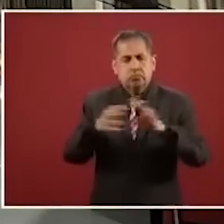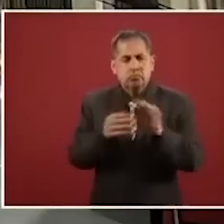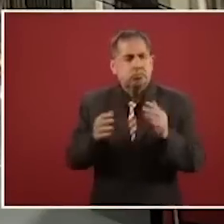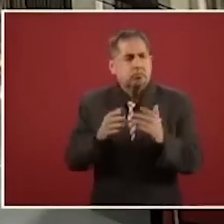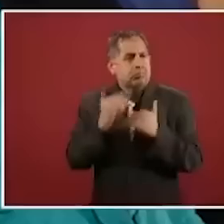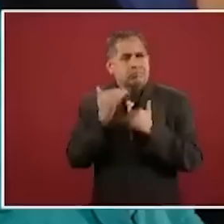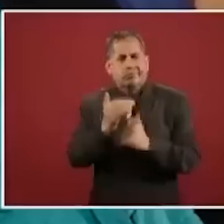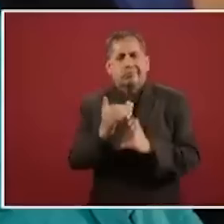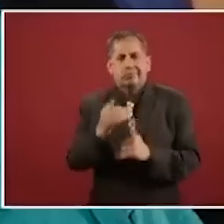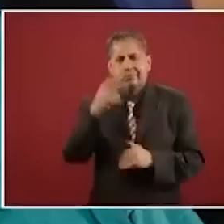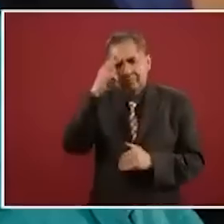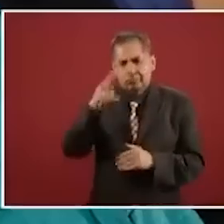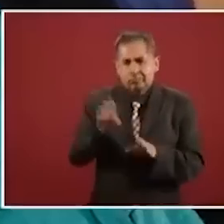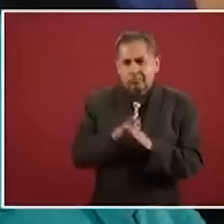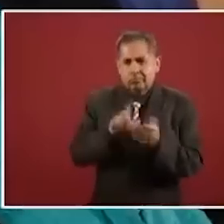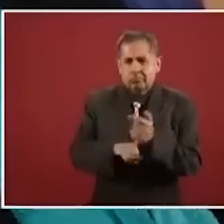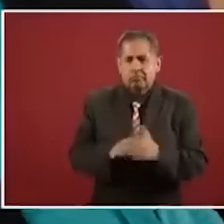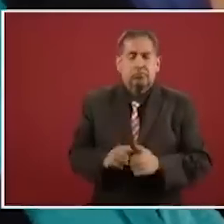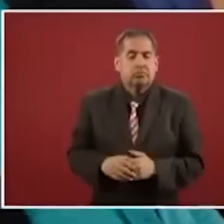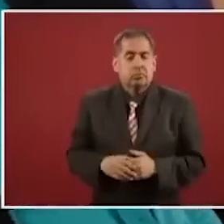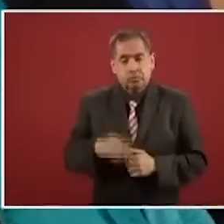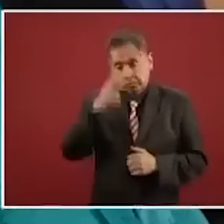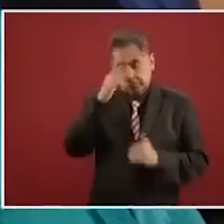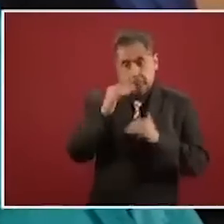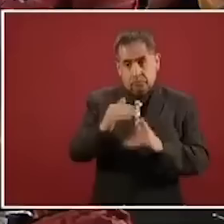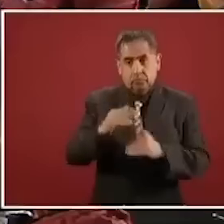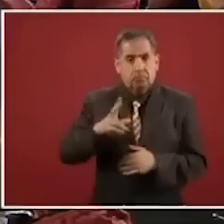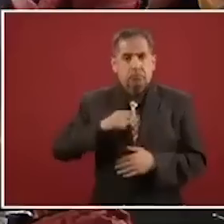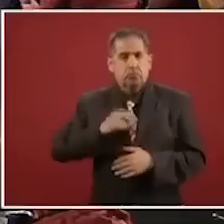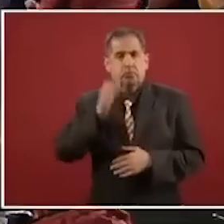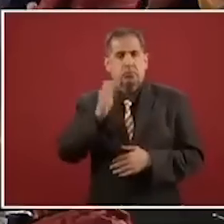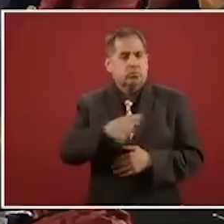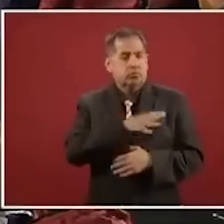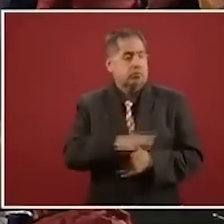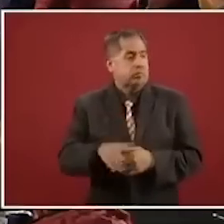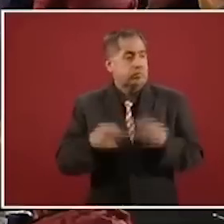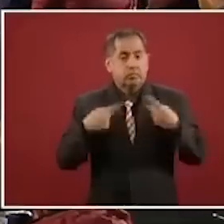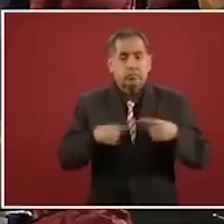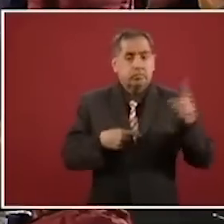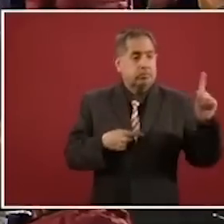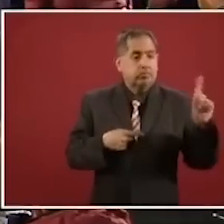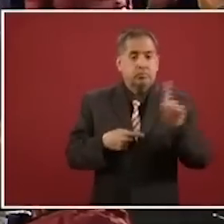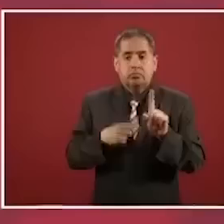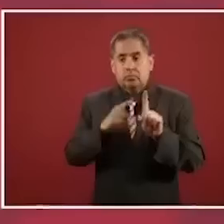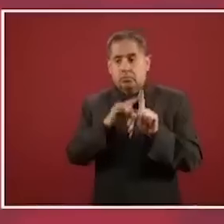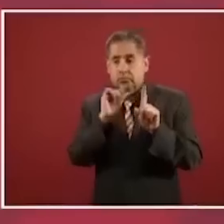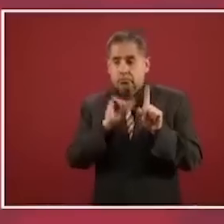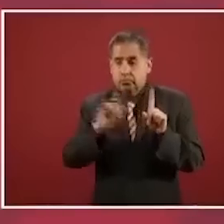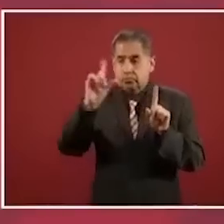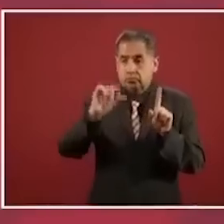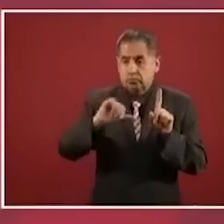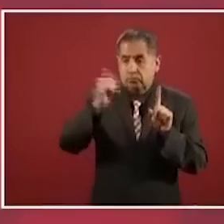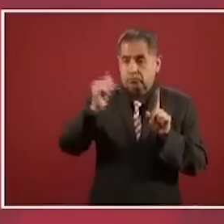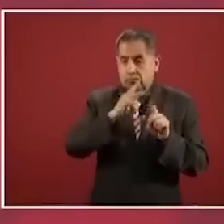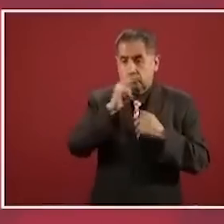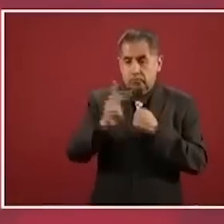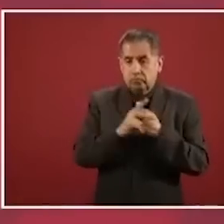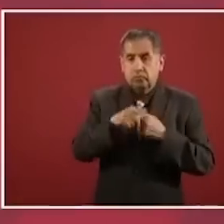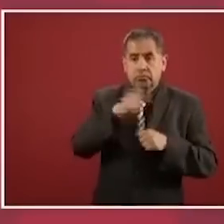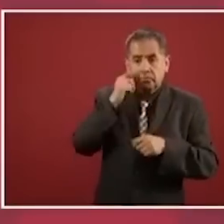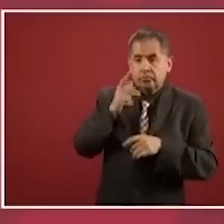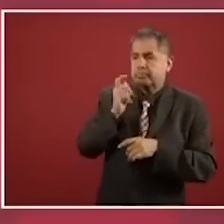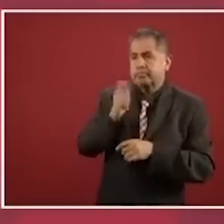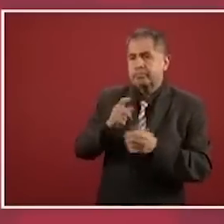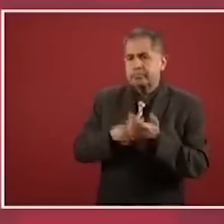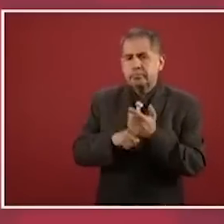límite de México entonces? El límite de México es que no aceptaremos ninguna persona, funcionario de otro país, que pretenda hacer